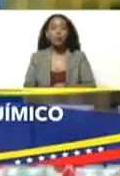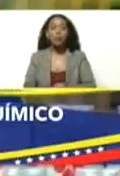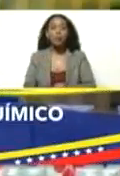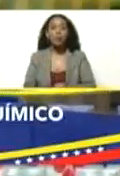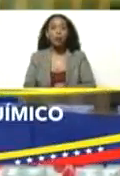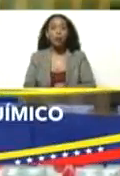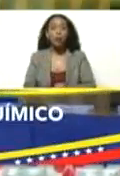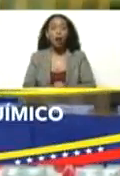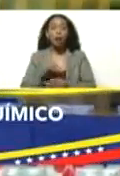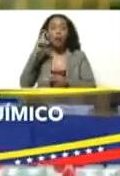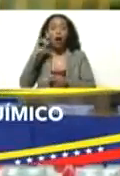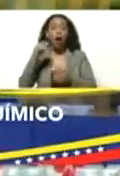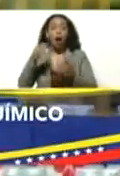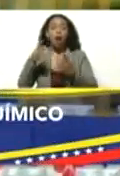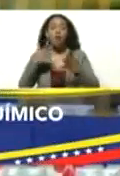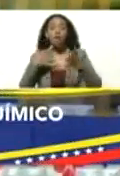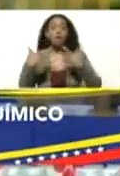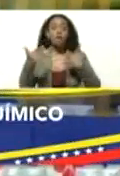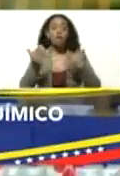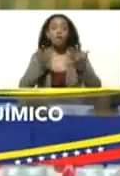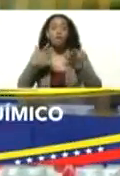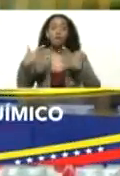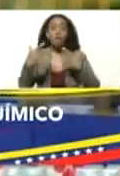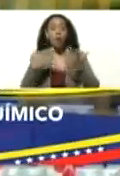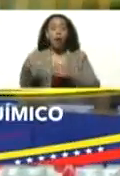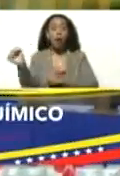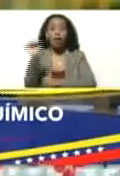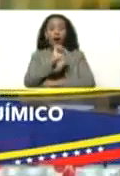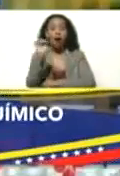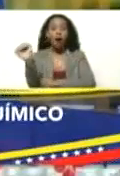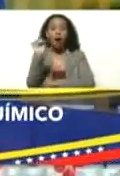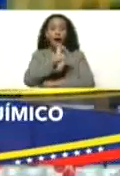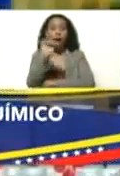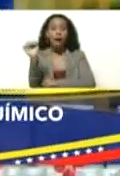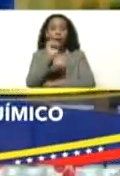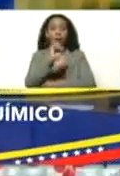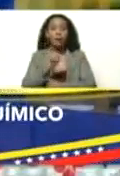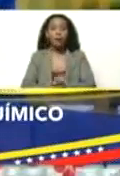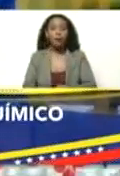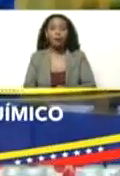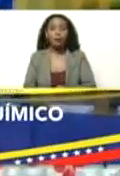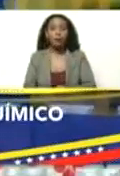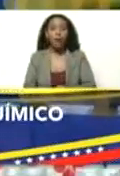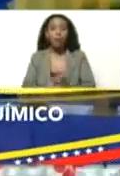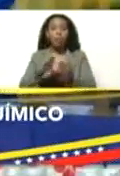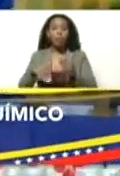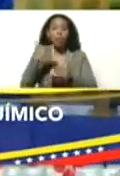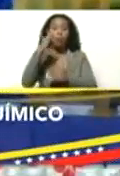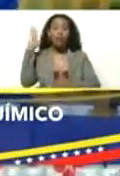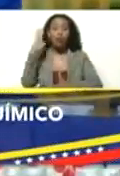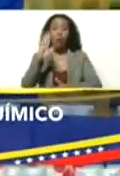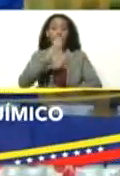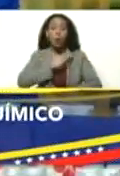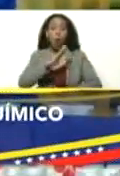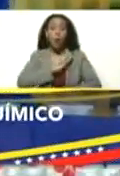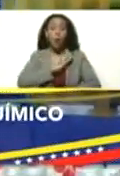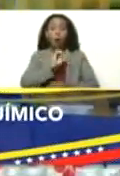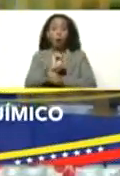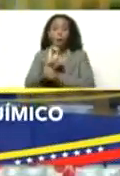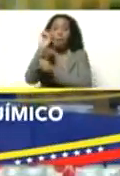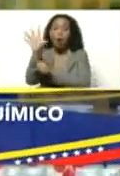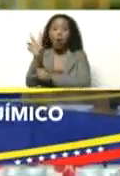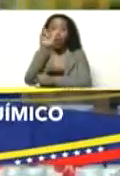fluidos. Fluidos para el área automotriz y el área textil. Después venimos, el propileno lo enviamos